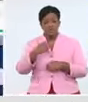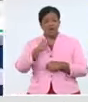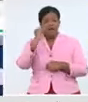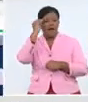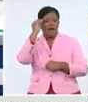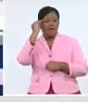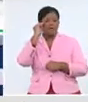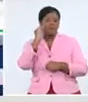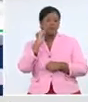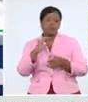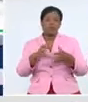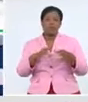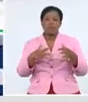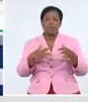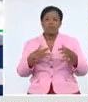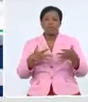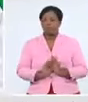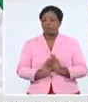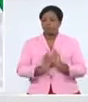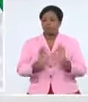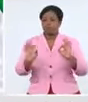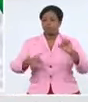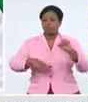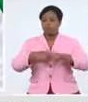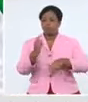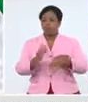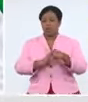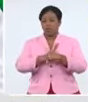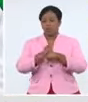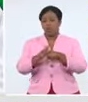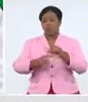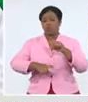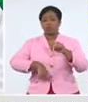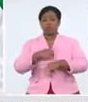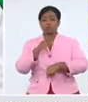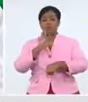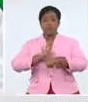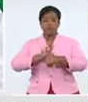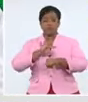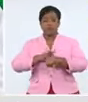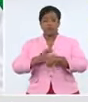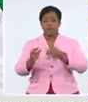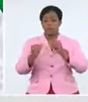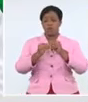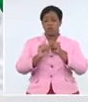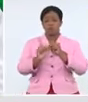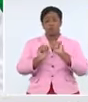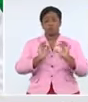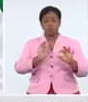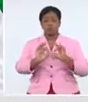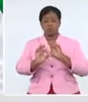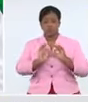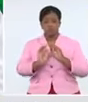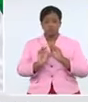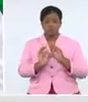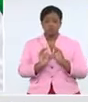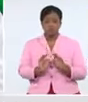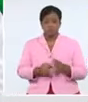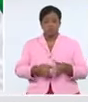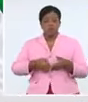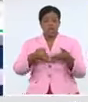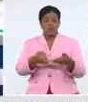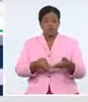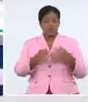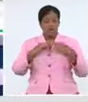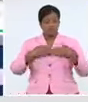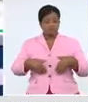manera general, ya no solo contra la COVID, contra todas las enfermedades de transmisión. Eso va a tributar la calidad de vida.